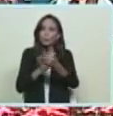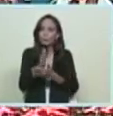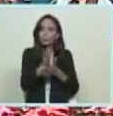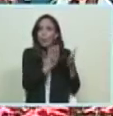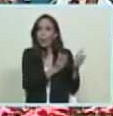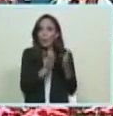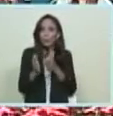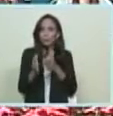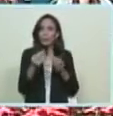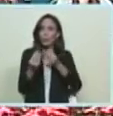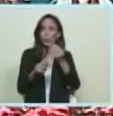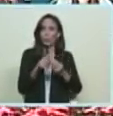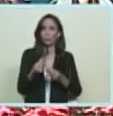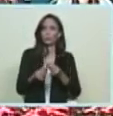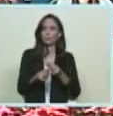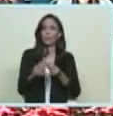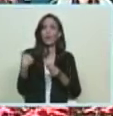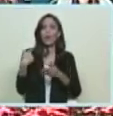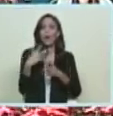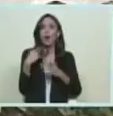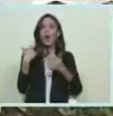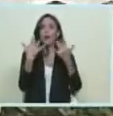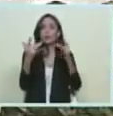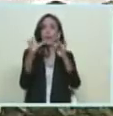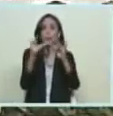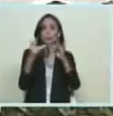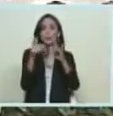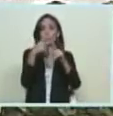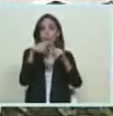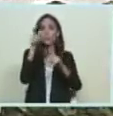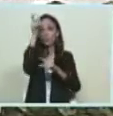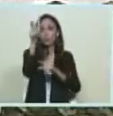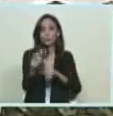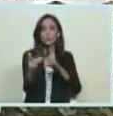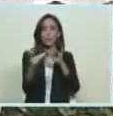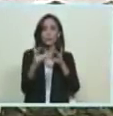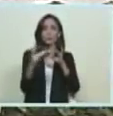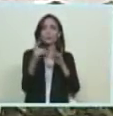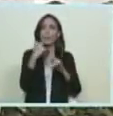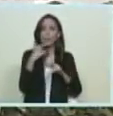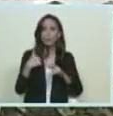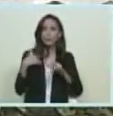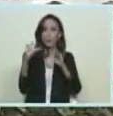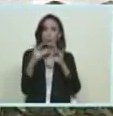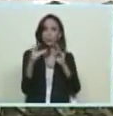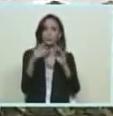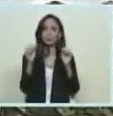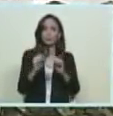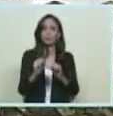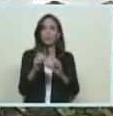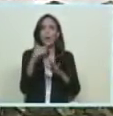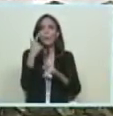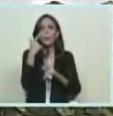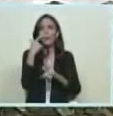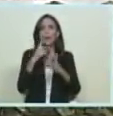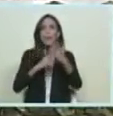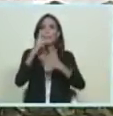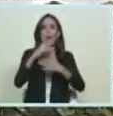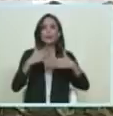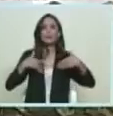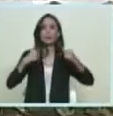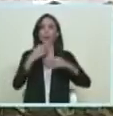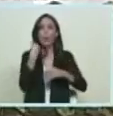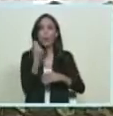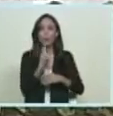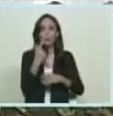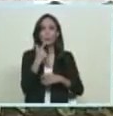la organización. Tenemos un pase, ¿verdad? Me dicen que tenemos un pase para el Plan Salud